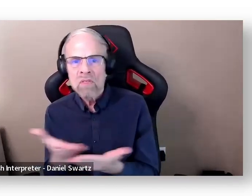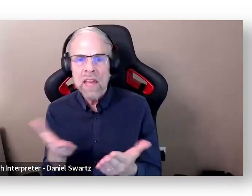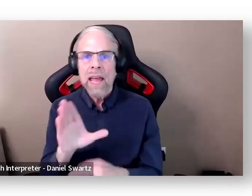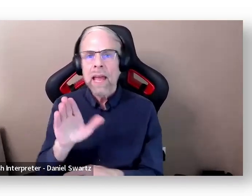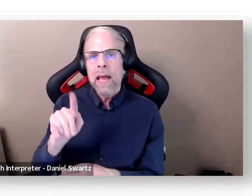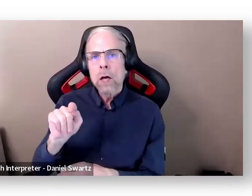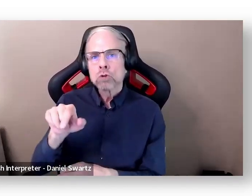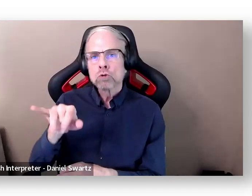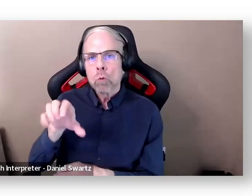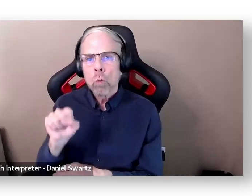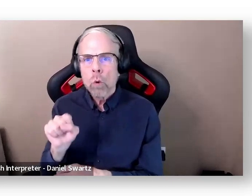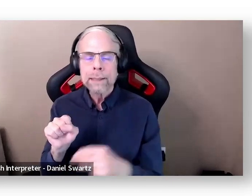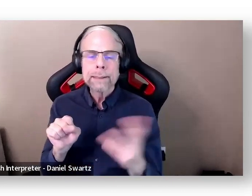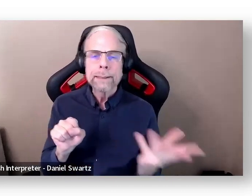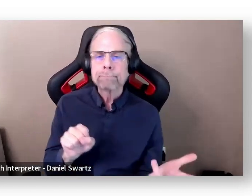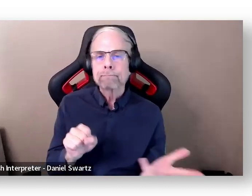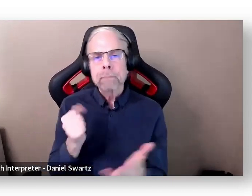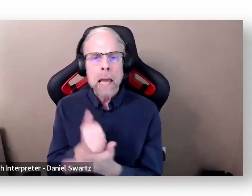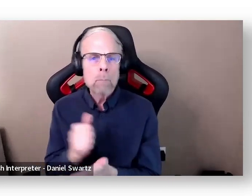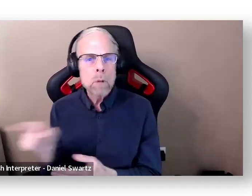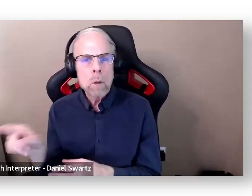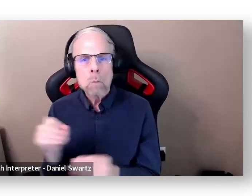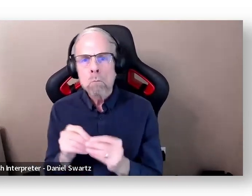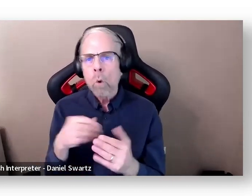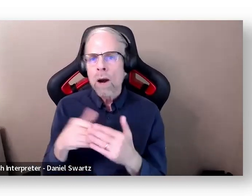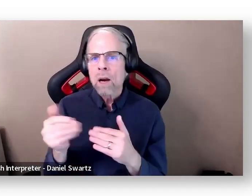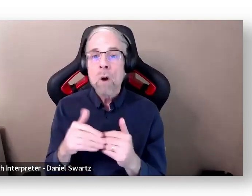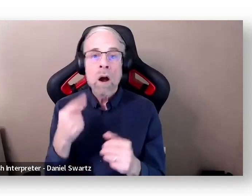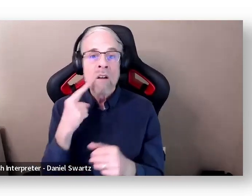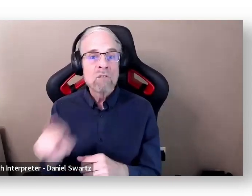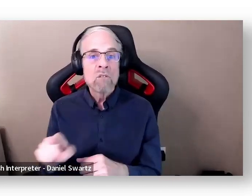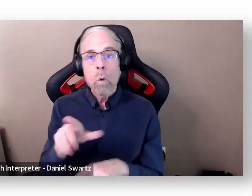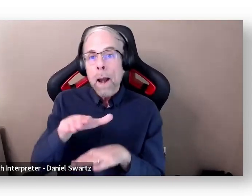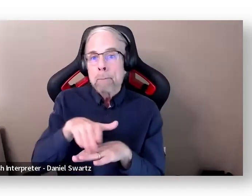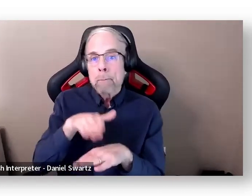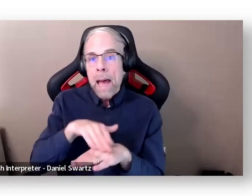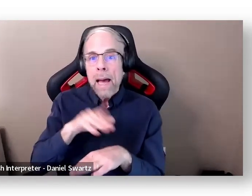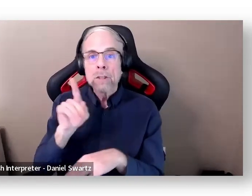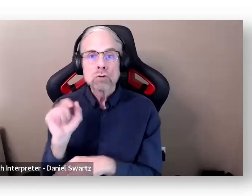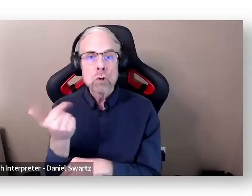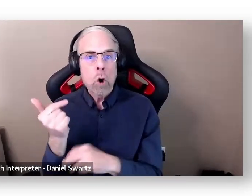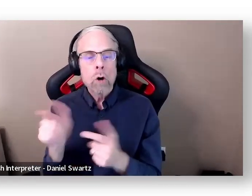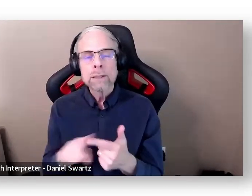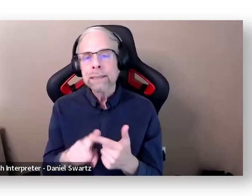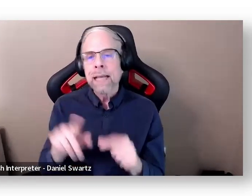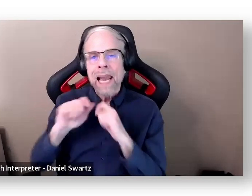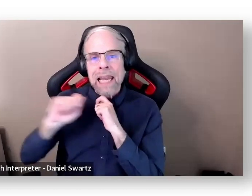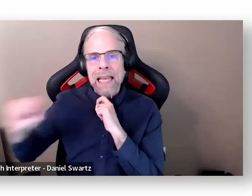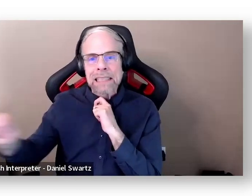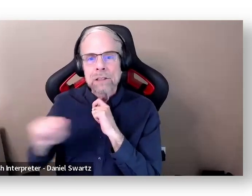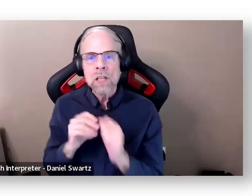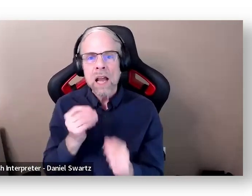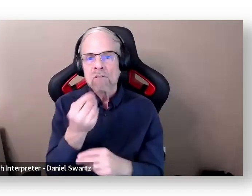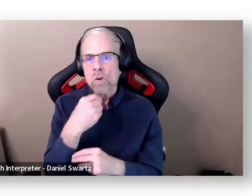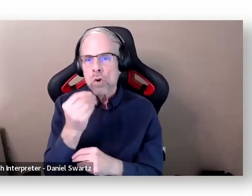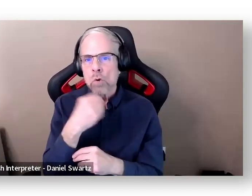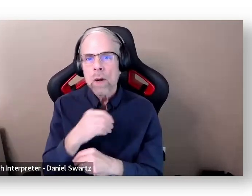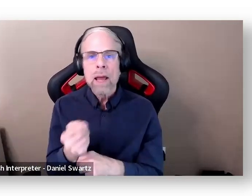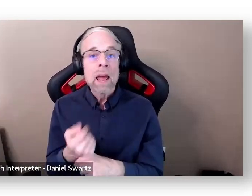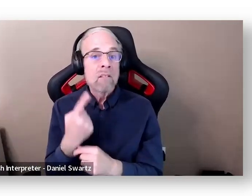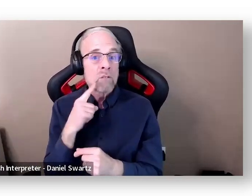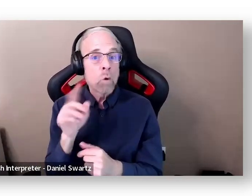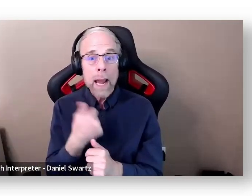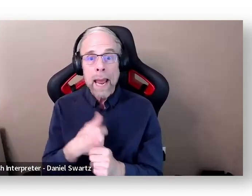hijos, juguetes para los niños, artículos de para las mascotas, comida para las